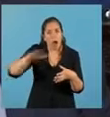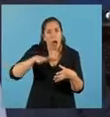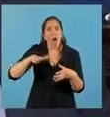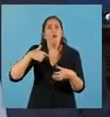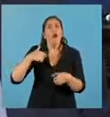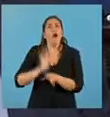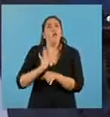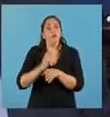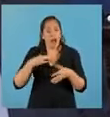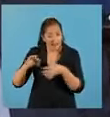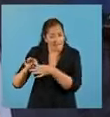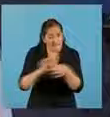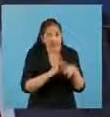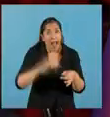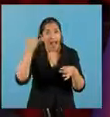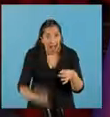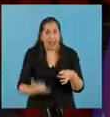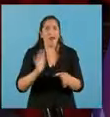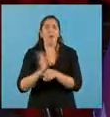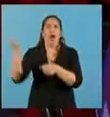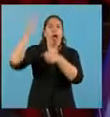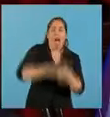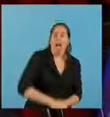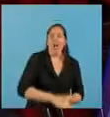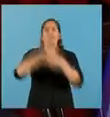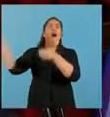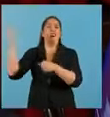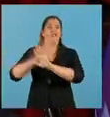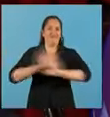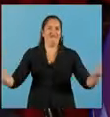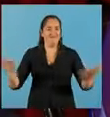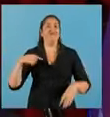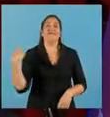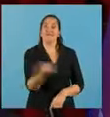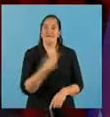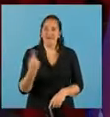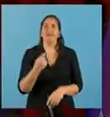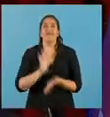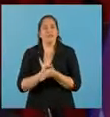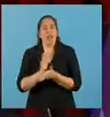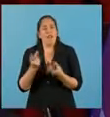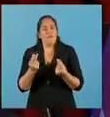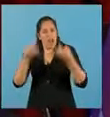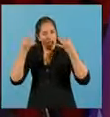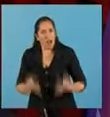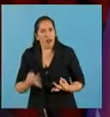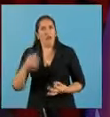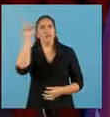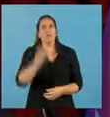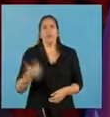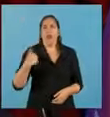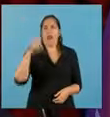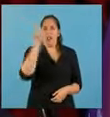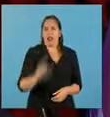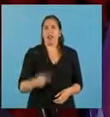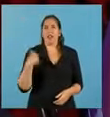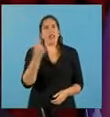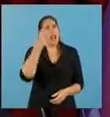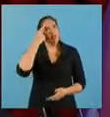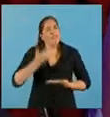opresión. Y agregaba, la unión es un valor inestimable en una nación para su general y